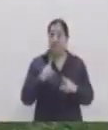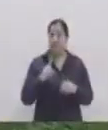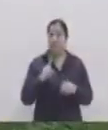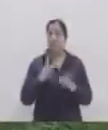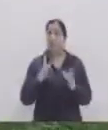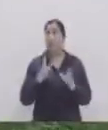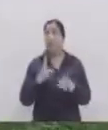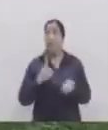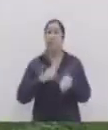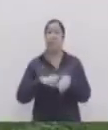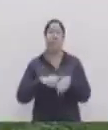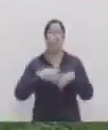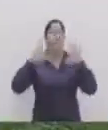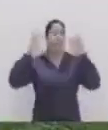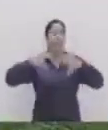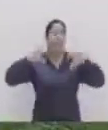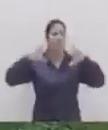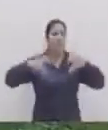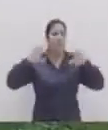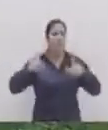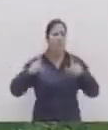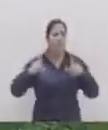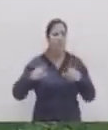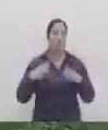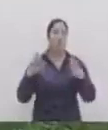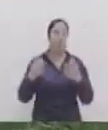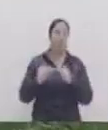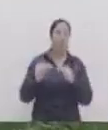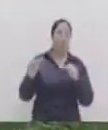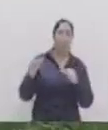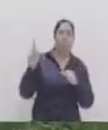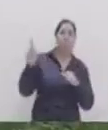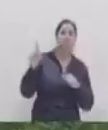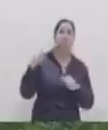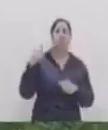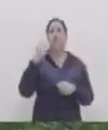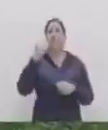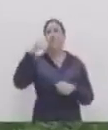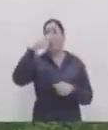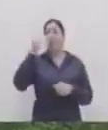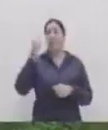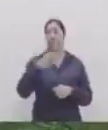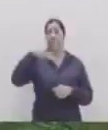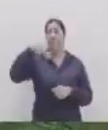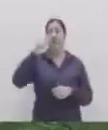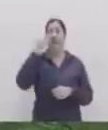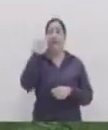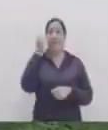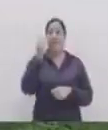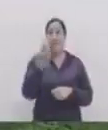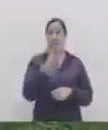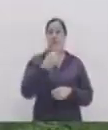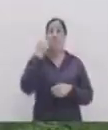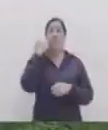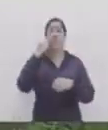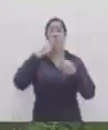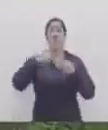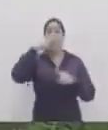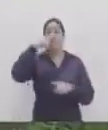época o temporada invernal o el invierno, ¿verdad? En el área de Santa María Xalapán